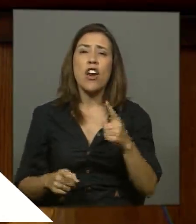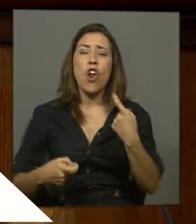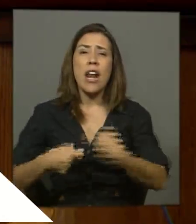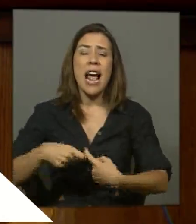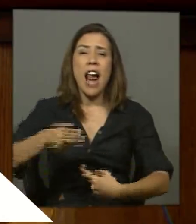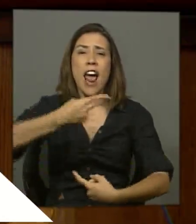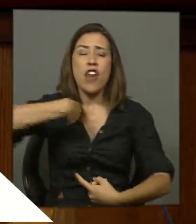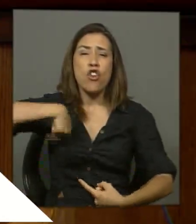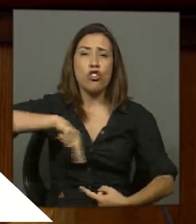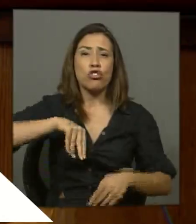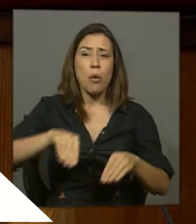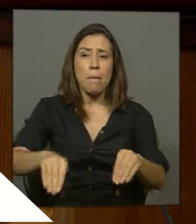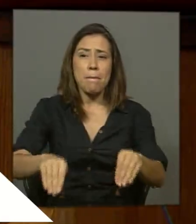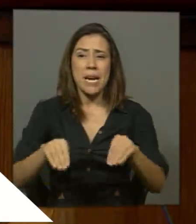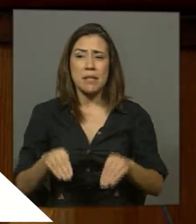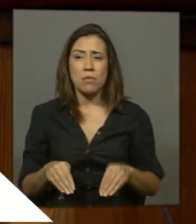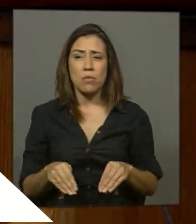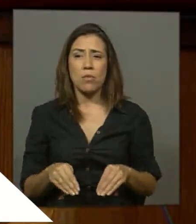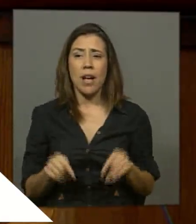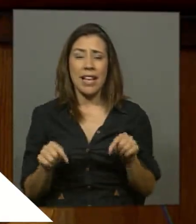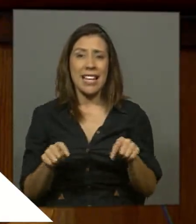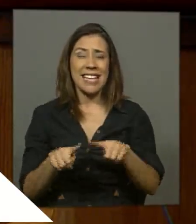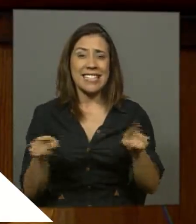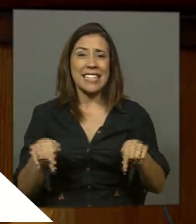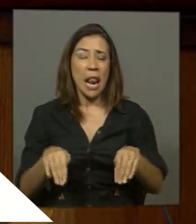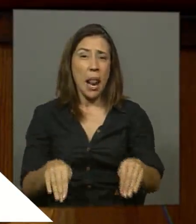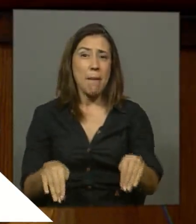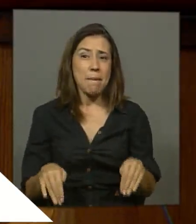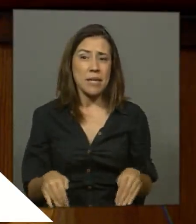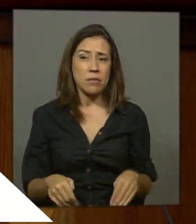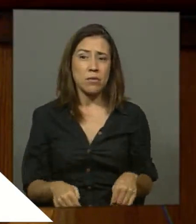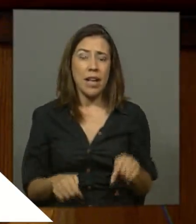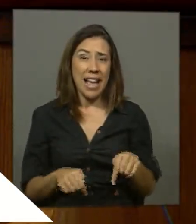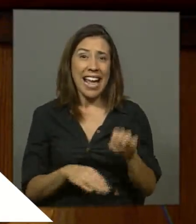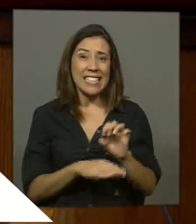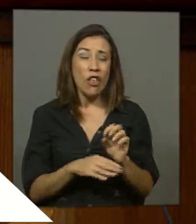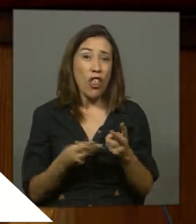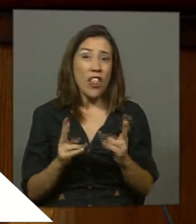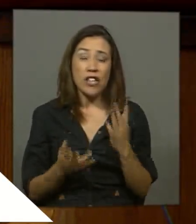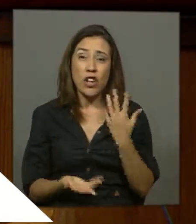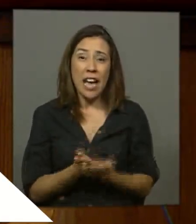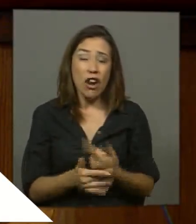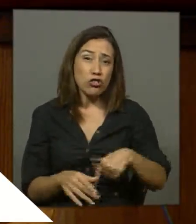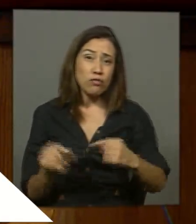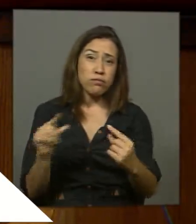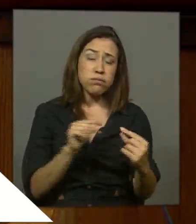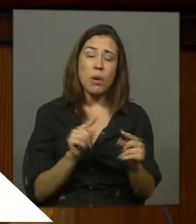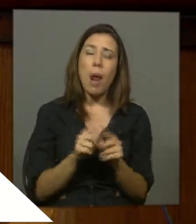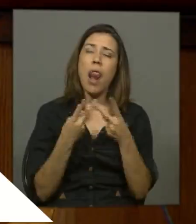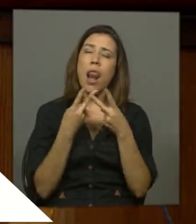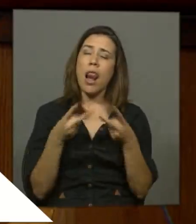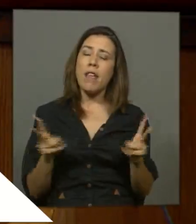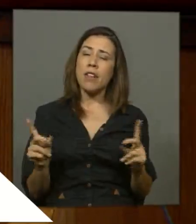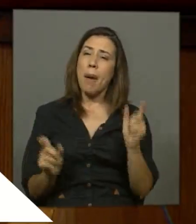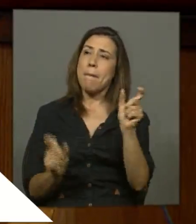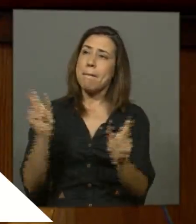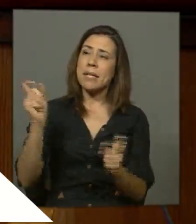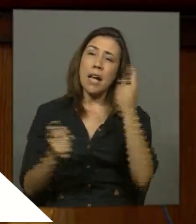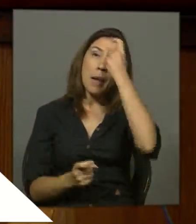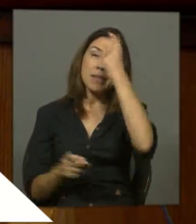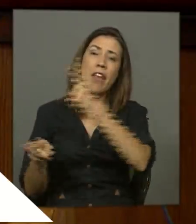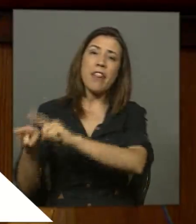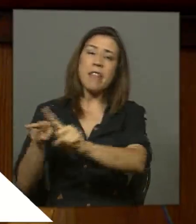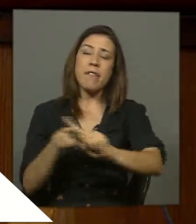nosotros mismos es negarse esta sala a sí mismo Este es el estado de derecho donde estamos hablando con libertad entre personas que piensan